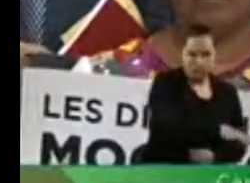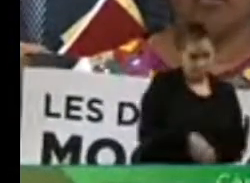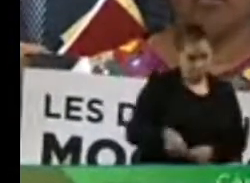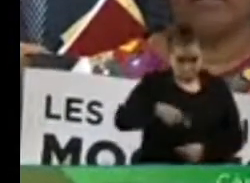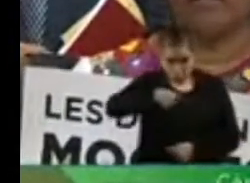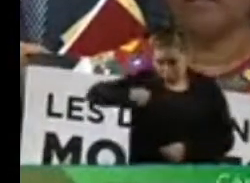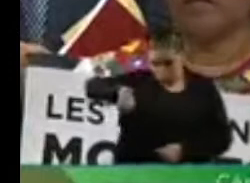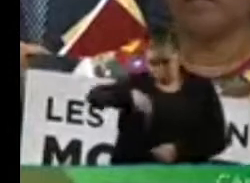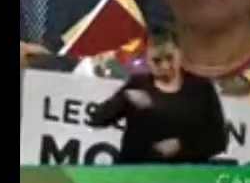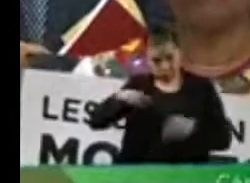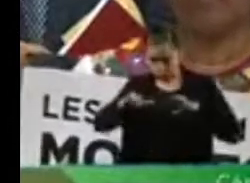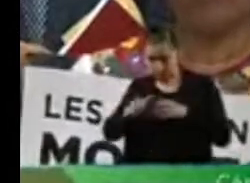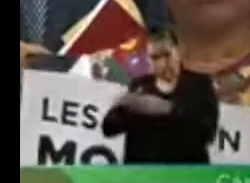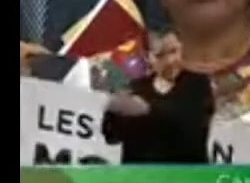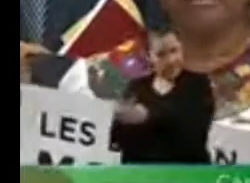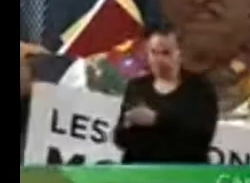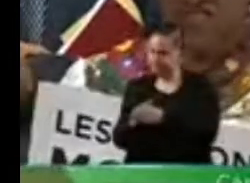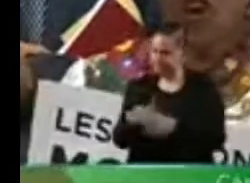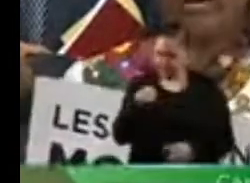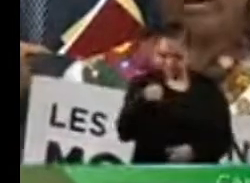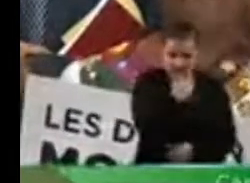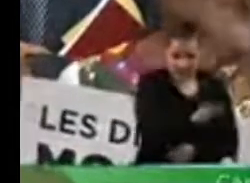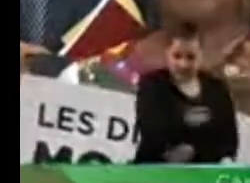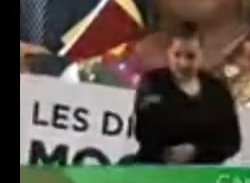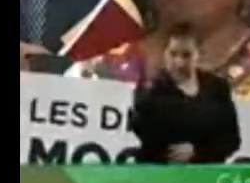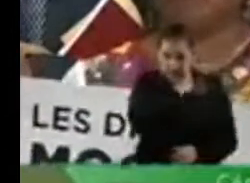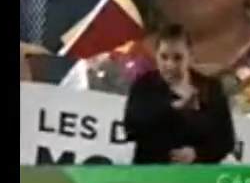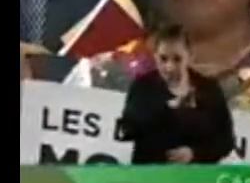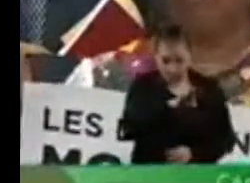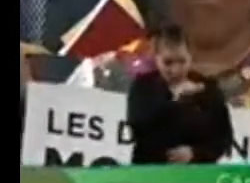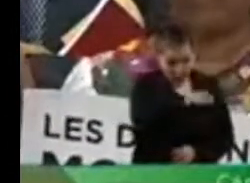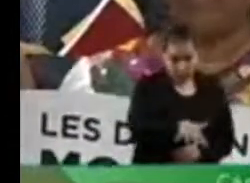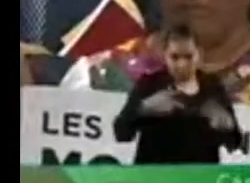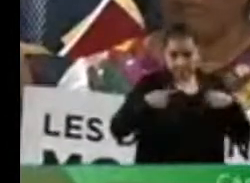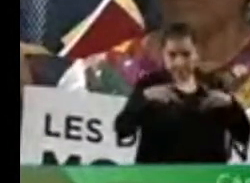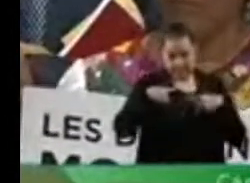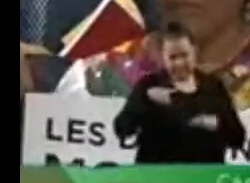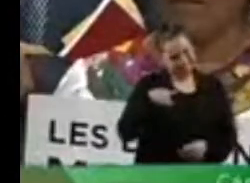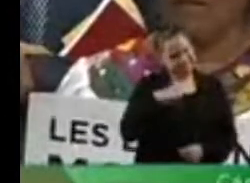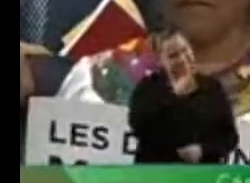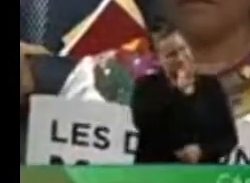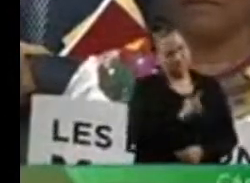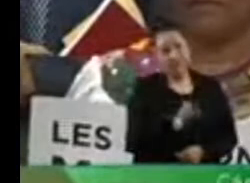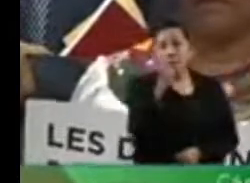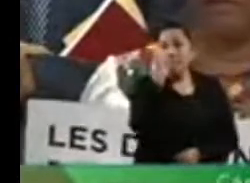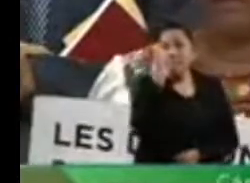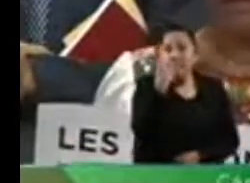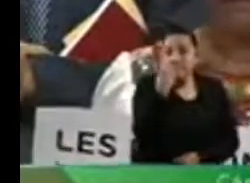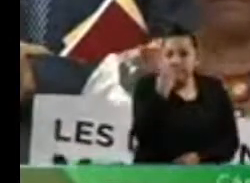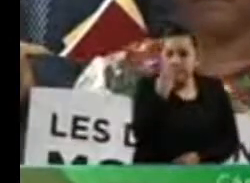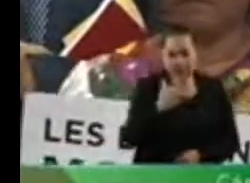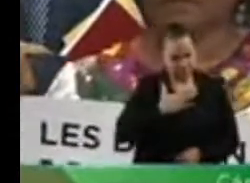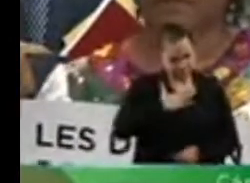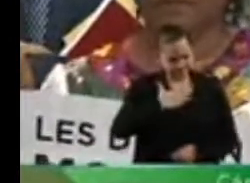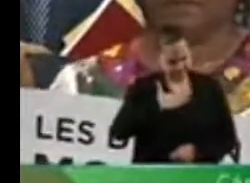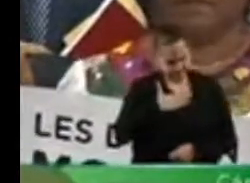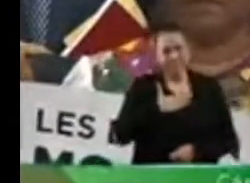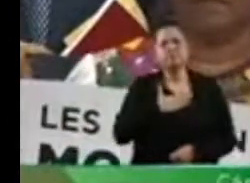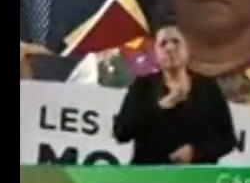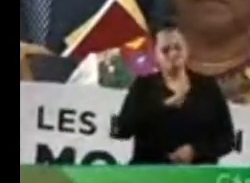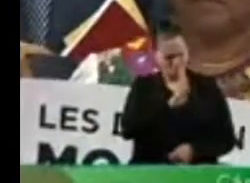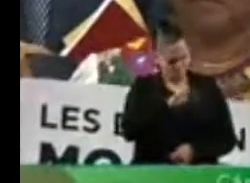que faltarle al pueblo. Primero muertos antes que aceptar dádivas de las empresas extranjeras